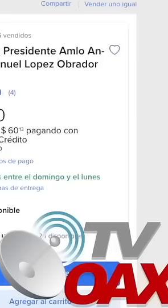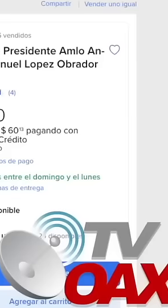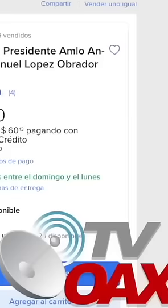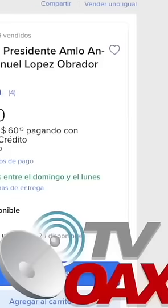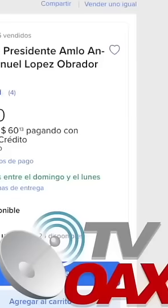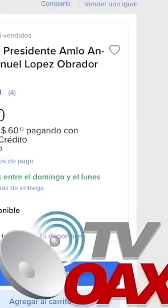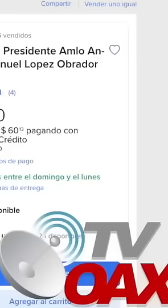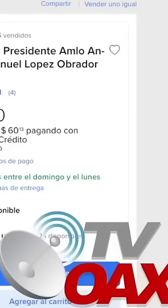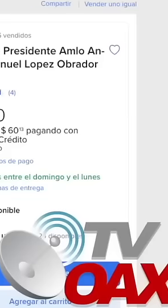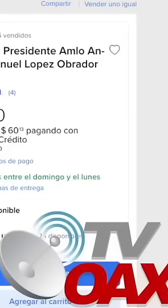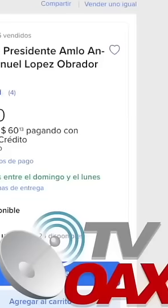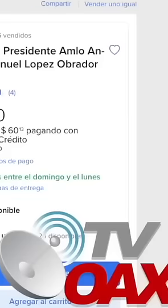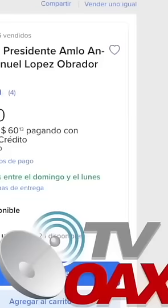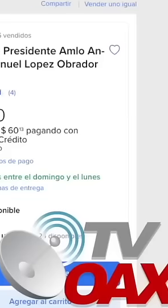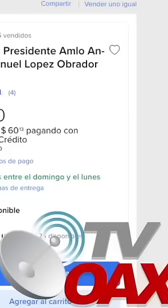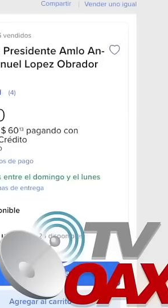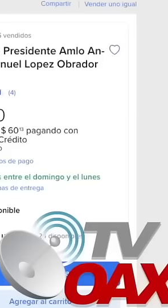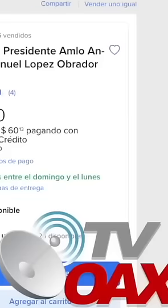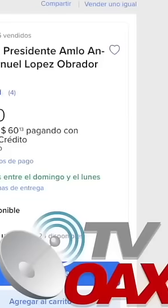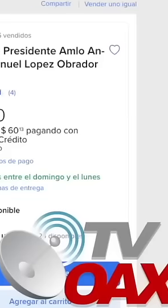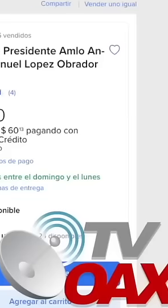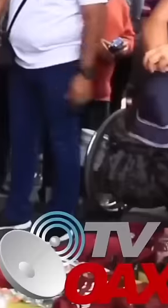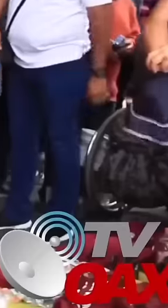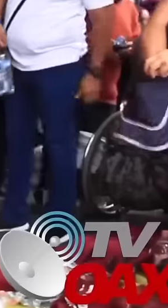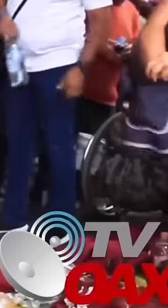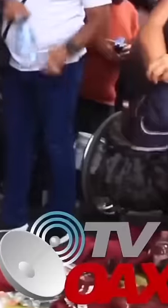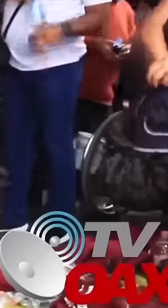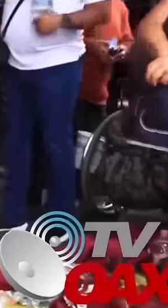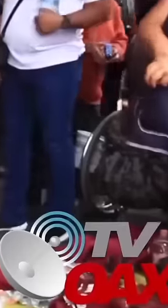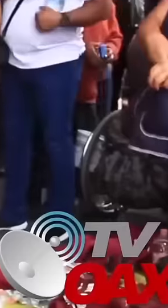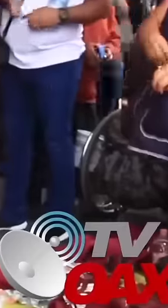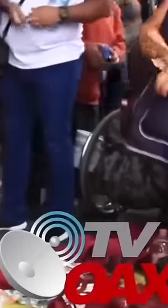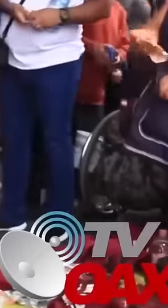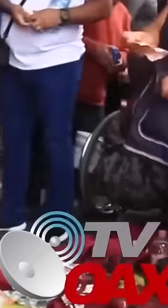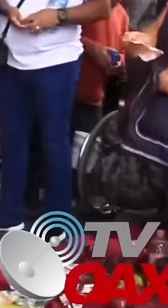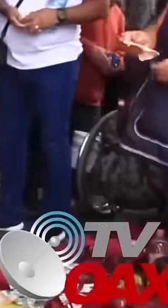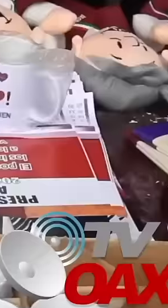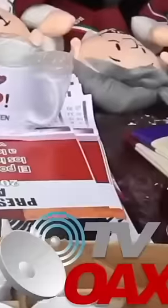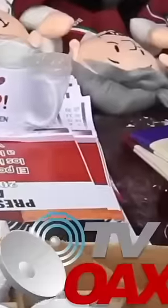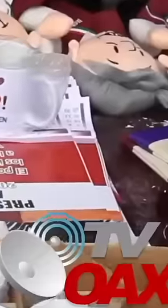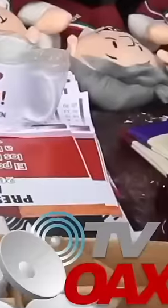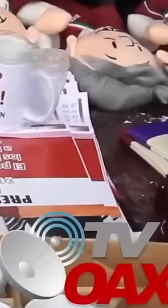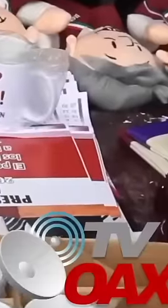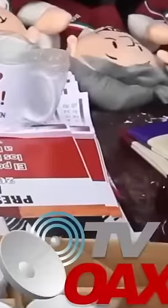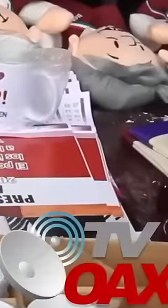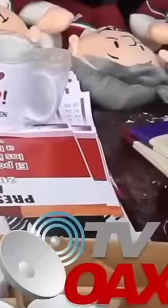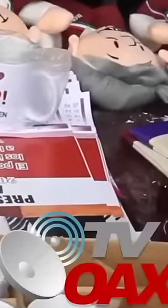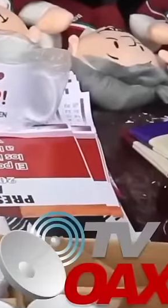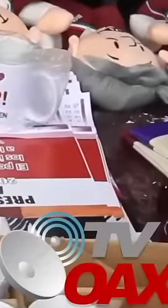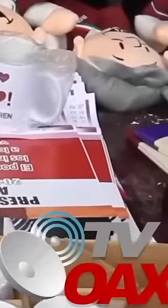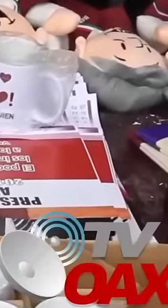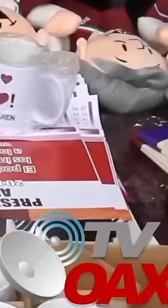que apoyan a la Cuarta Transformación, tanto en México como en el extranjero.